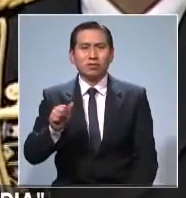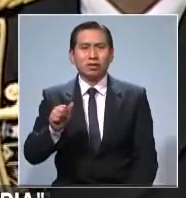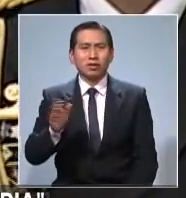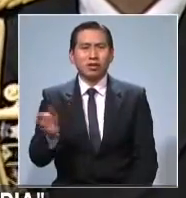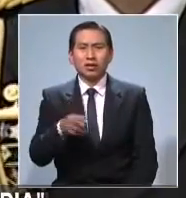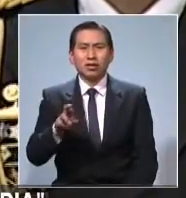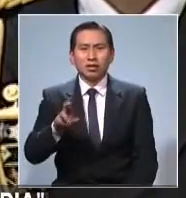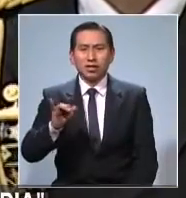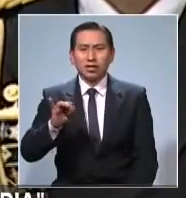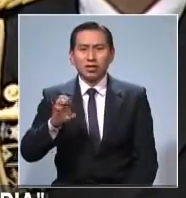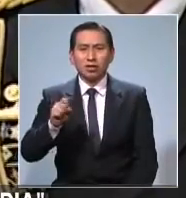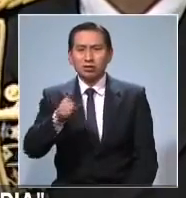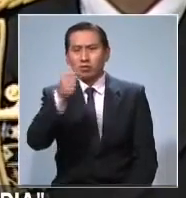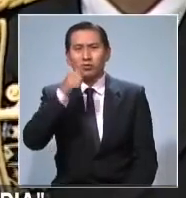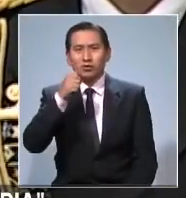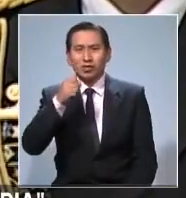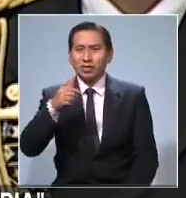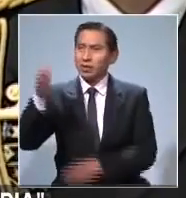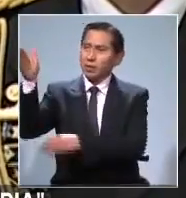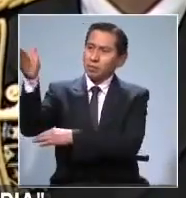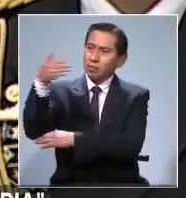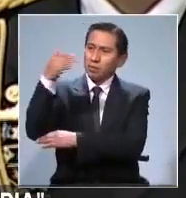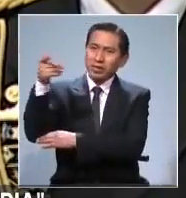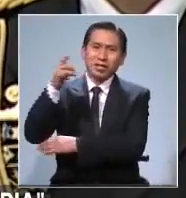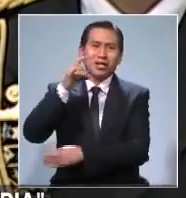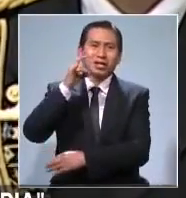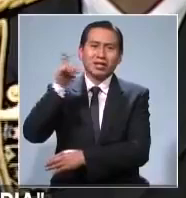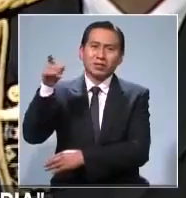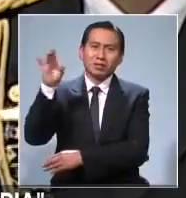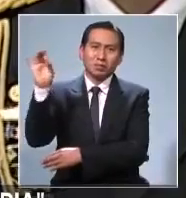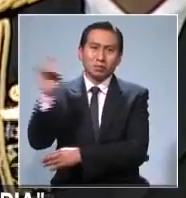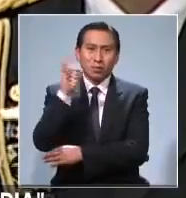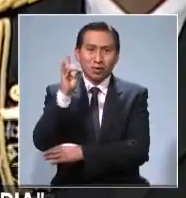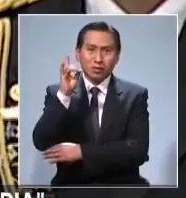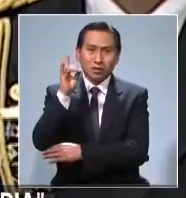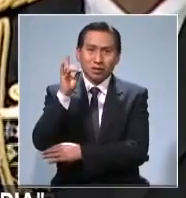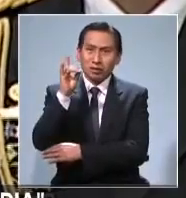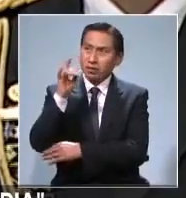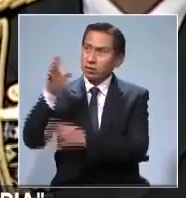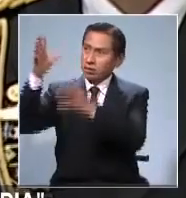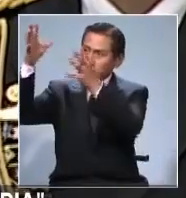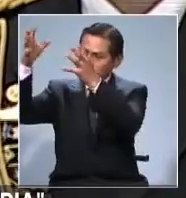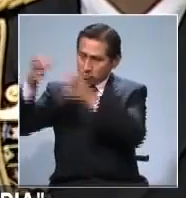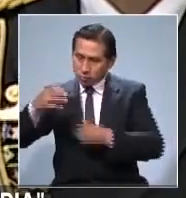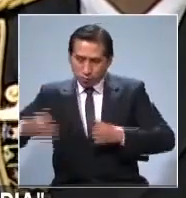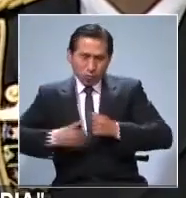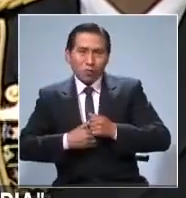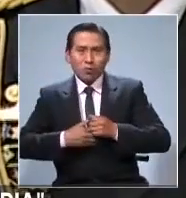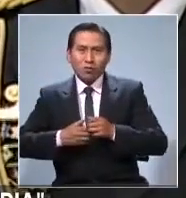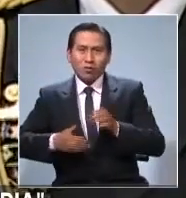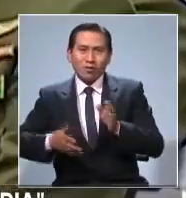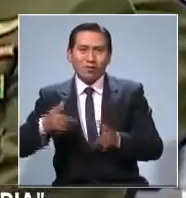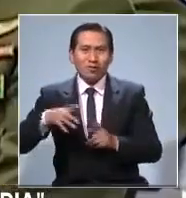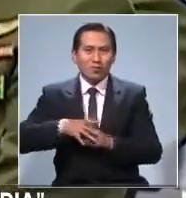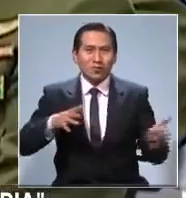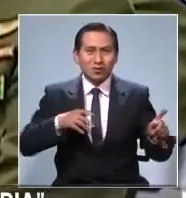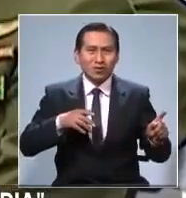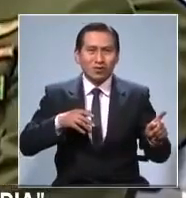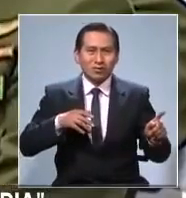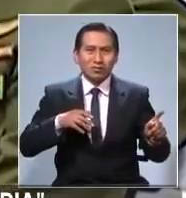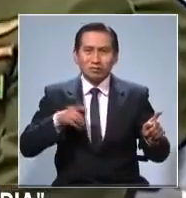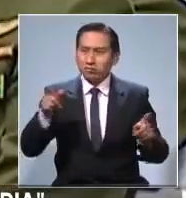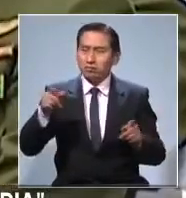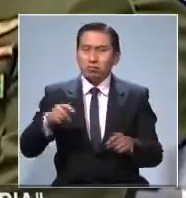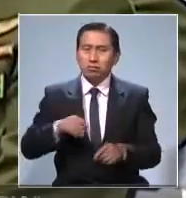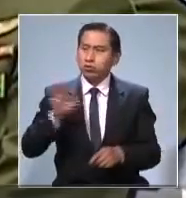de la invasión chilena, hija del comisario de la Policía Boliviana, del puesto